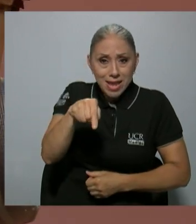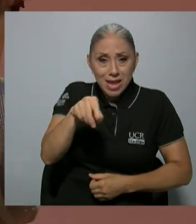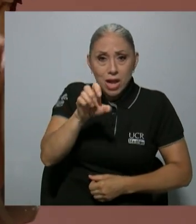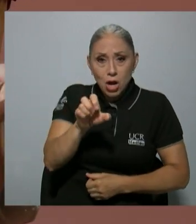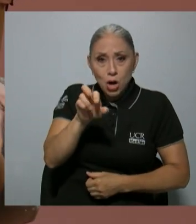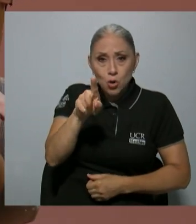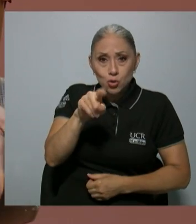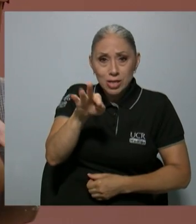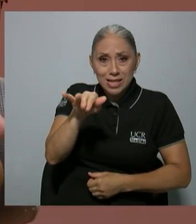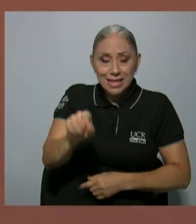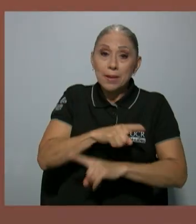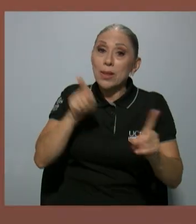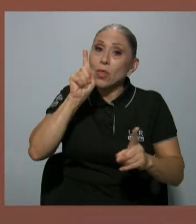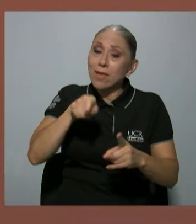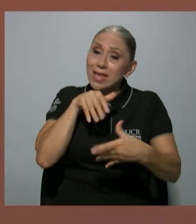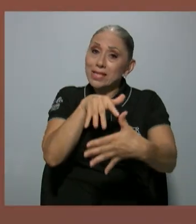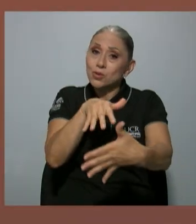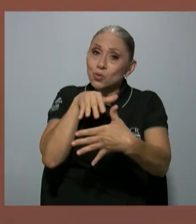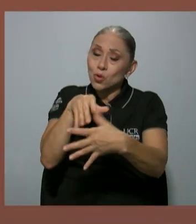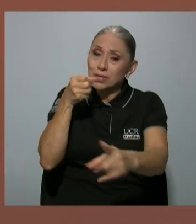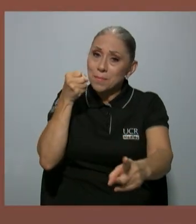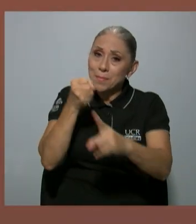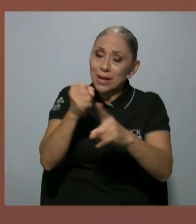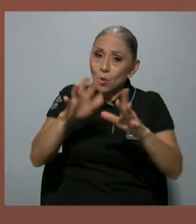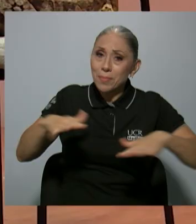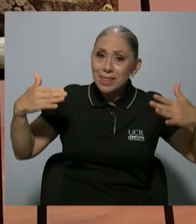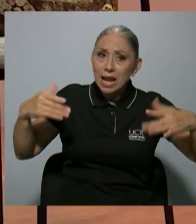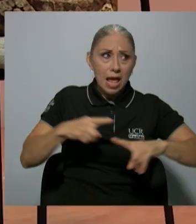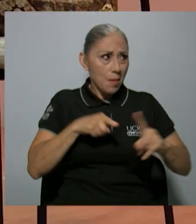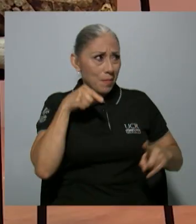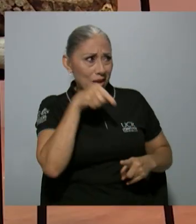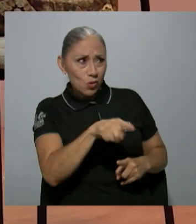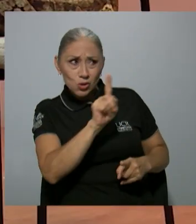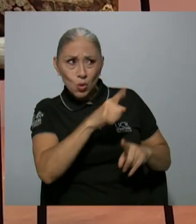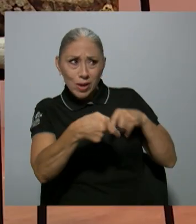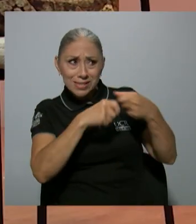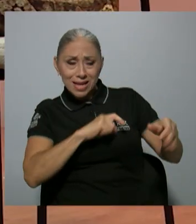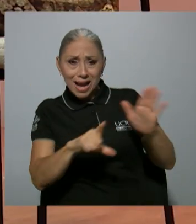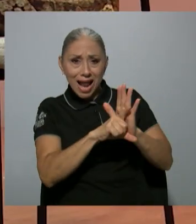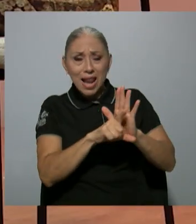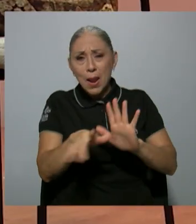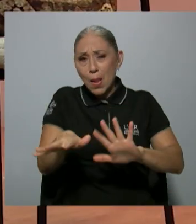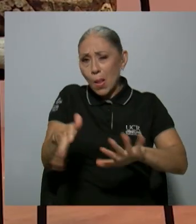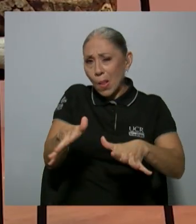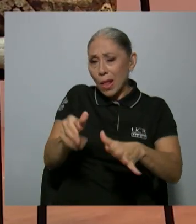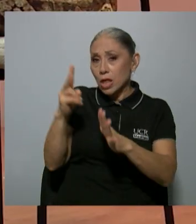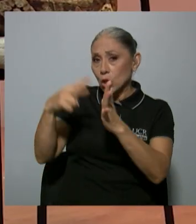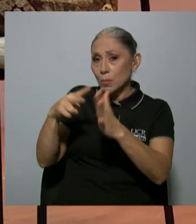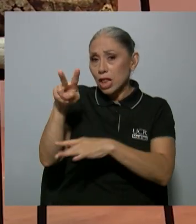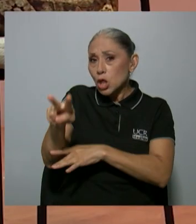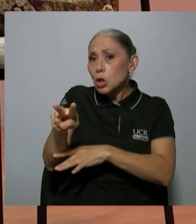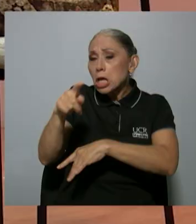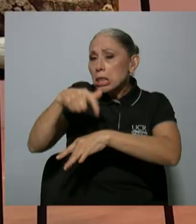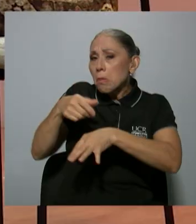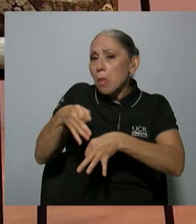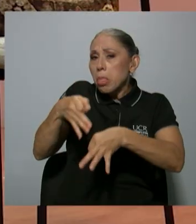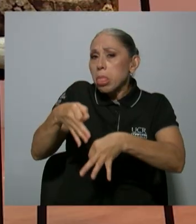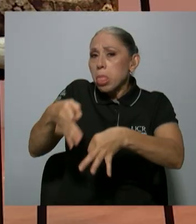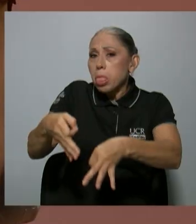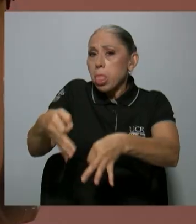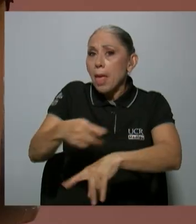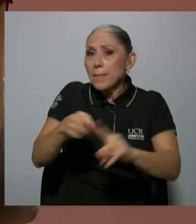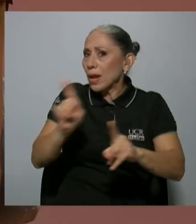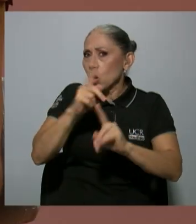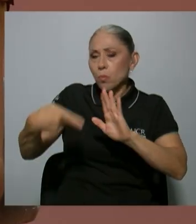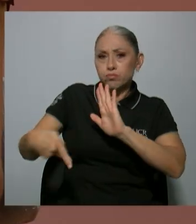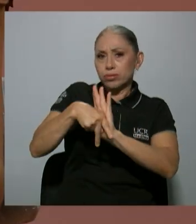presentaran estudios de impacto ambiental. ¿Pero la minería a cielo abierto no era ilegal? Más o menos. En el 2002 se hizo una moratoria indefinida, pero no una prohibición total.